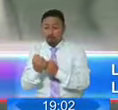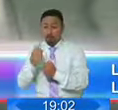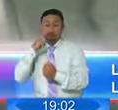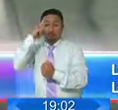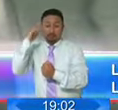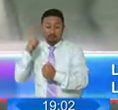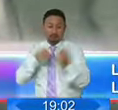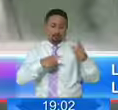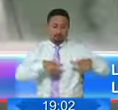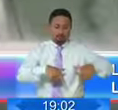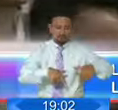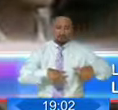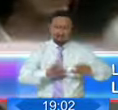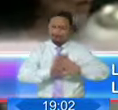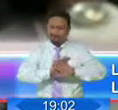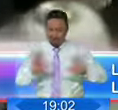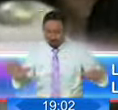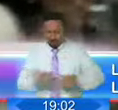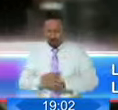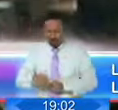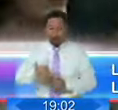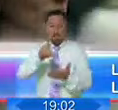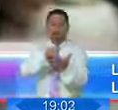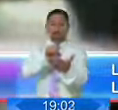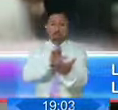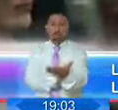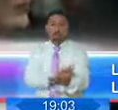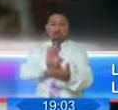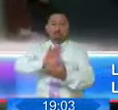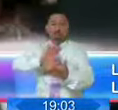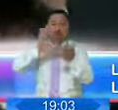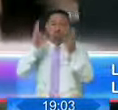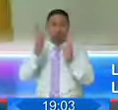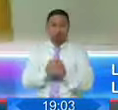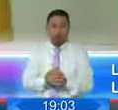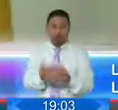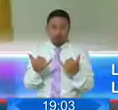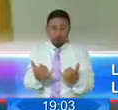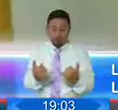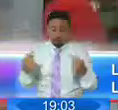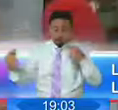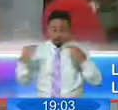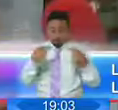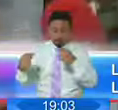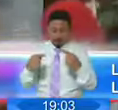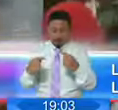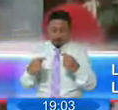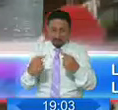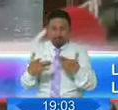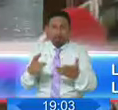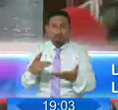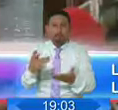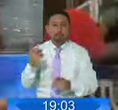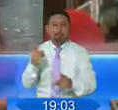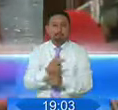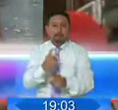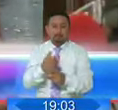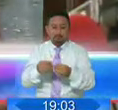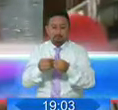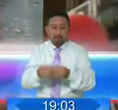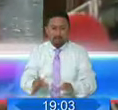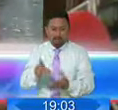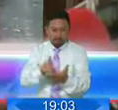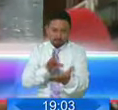sino como defensores del proyecto, que según ellos está en peligro si no se logra cambiar de rumbo. No creo que este momento